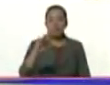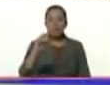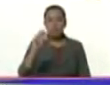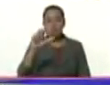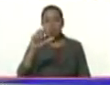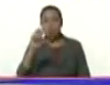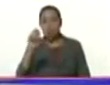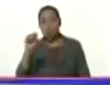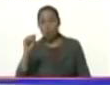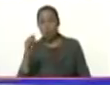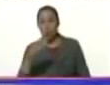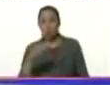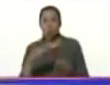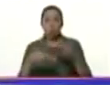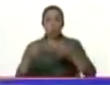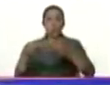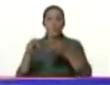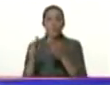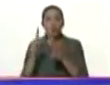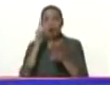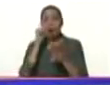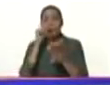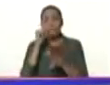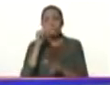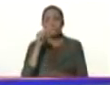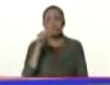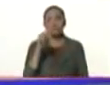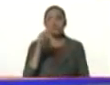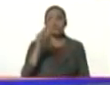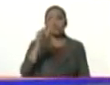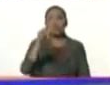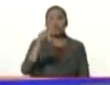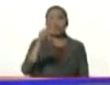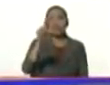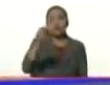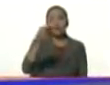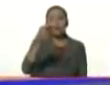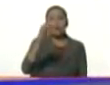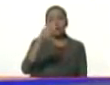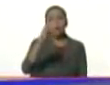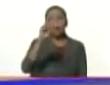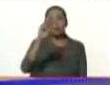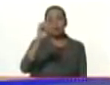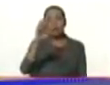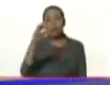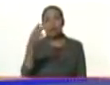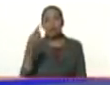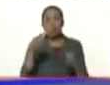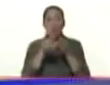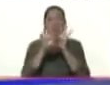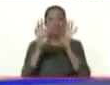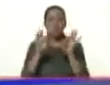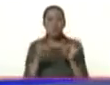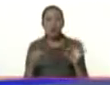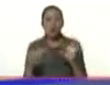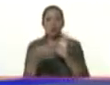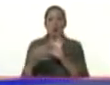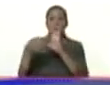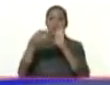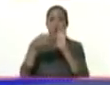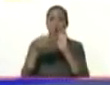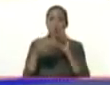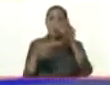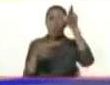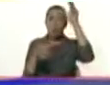que fue construida por el general Marcos Pérez Jiménez como símbolo de unión de las academias militares